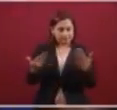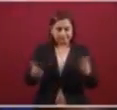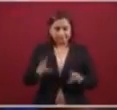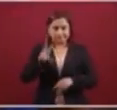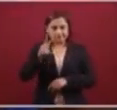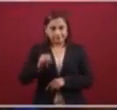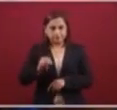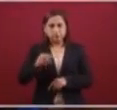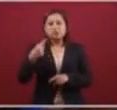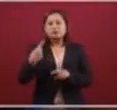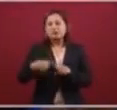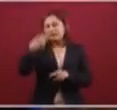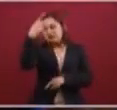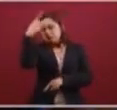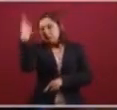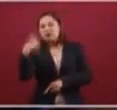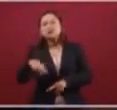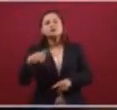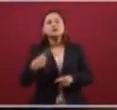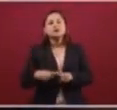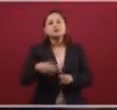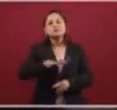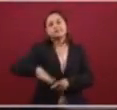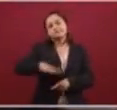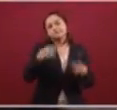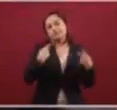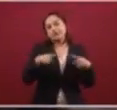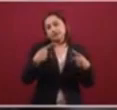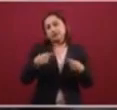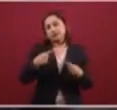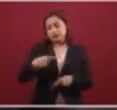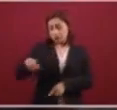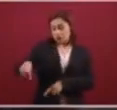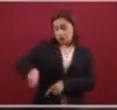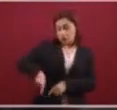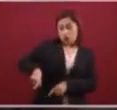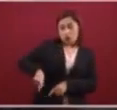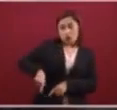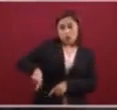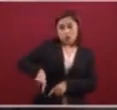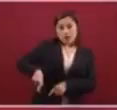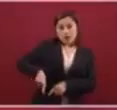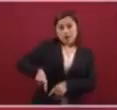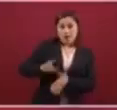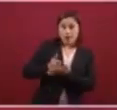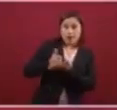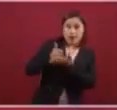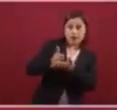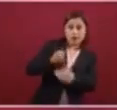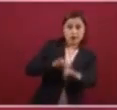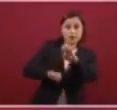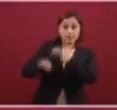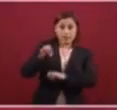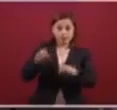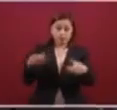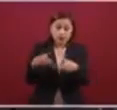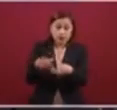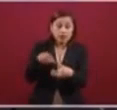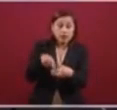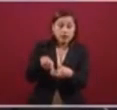es el pueblo ya el gobierno no está al servicio de una